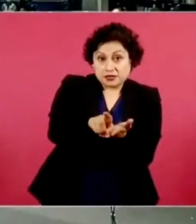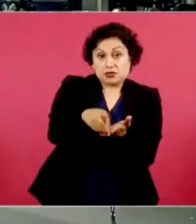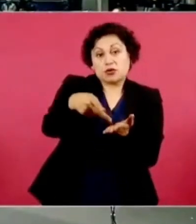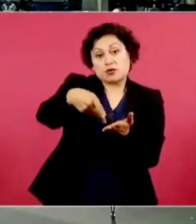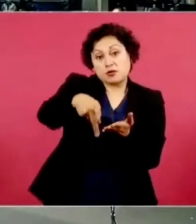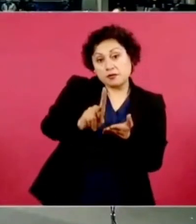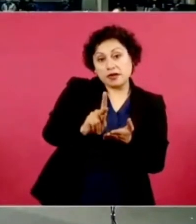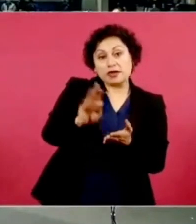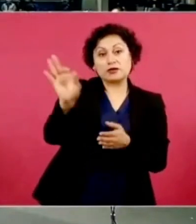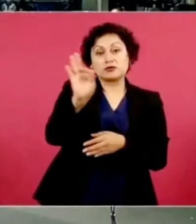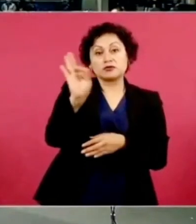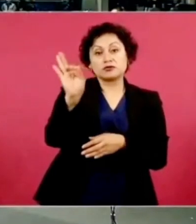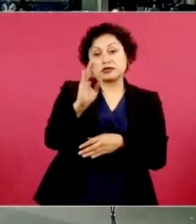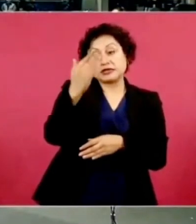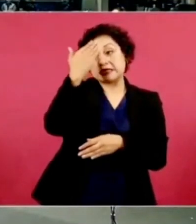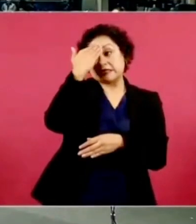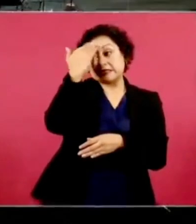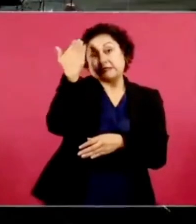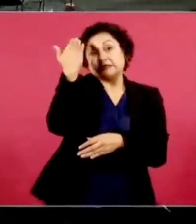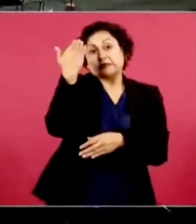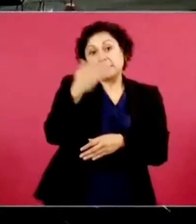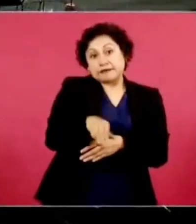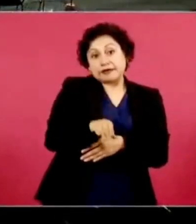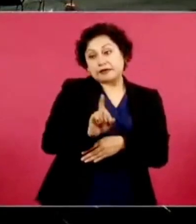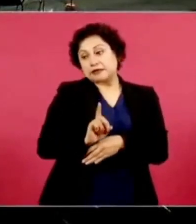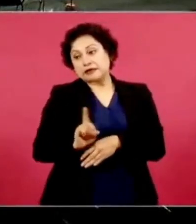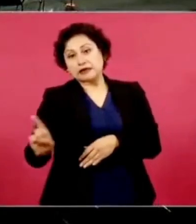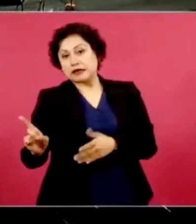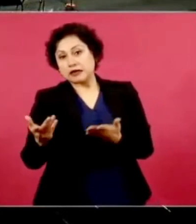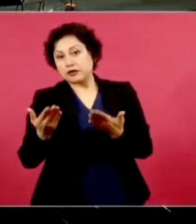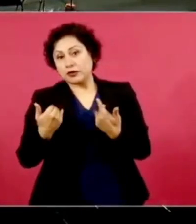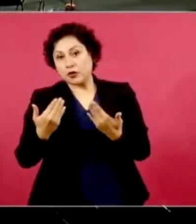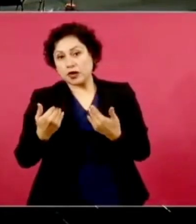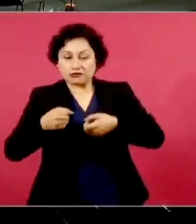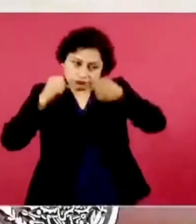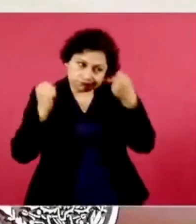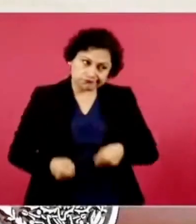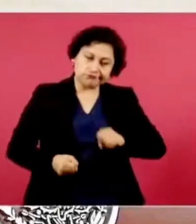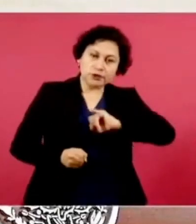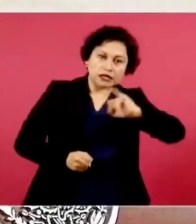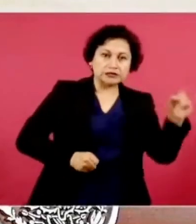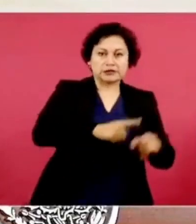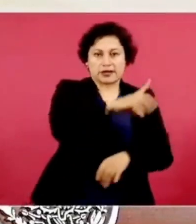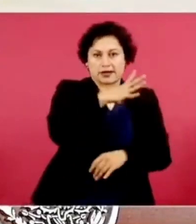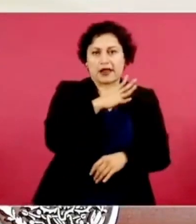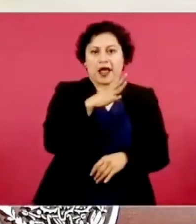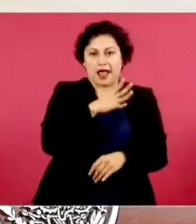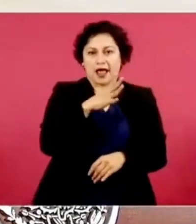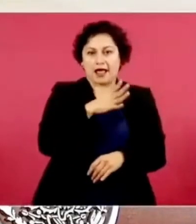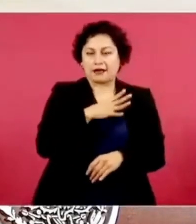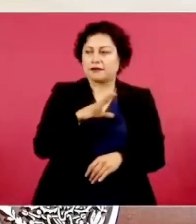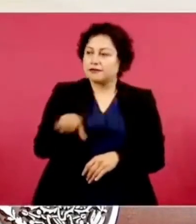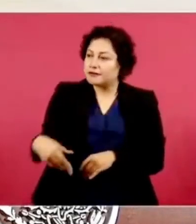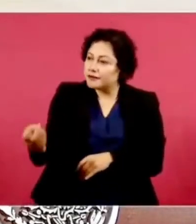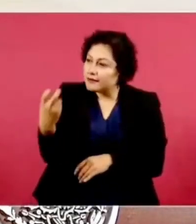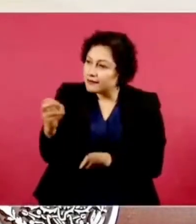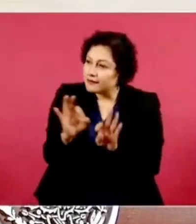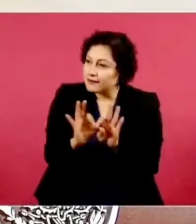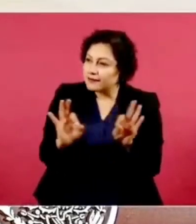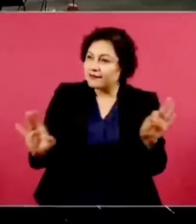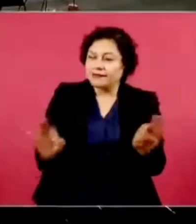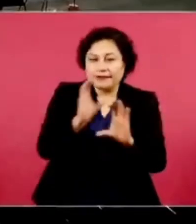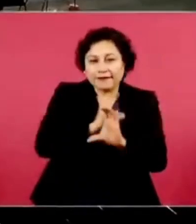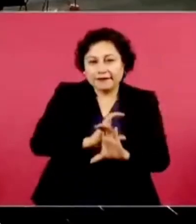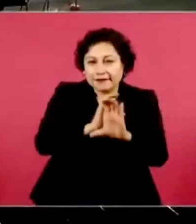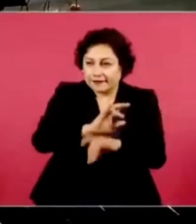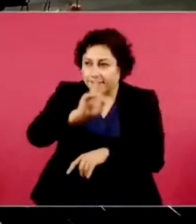dice Silvio Rodríguez. Sí, así es. Eso lo decía un músico. Sí, Silvio Rodríguez. Silvio Rodríguez, sí. Exacto. Nada